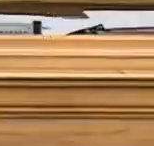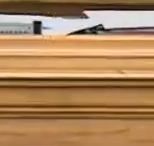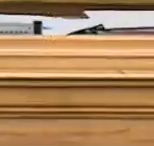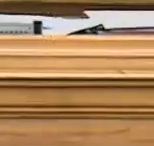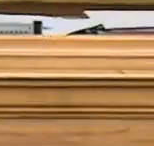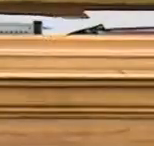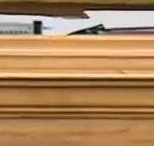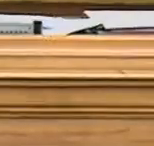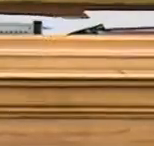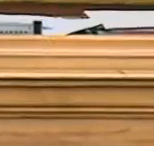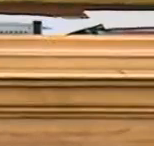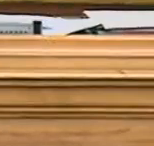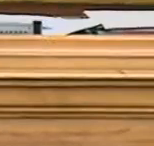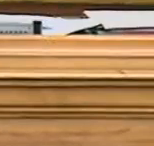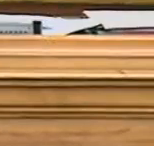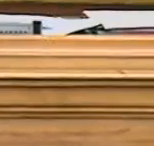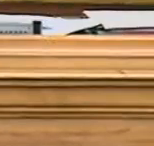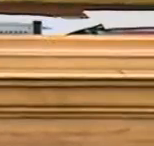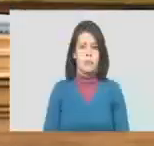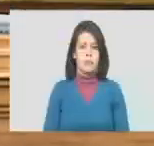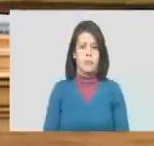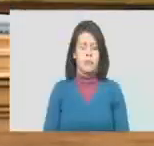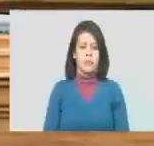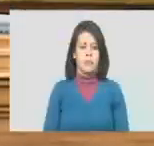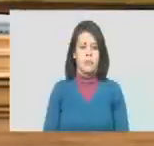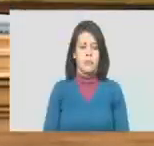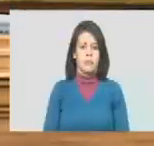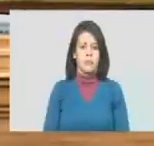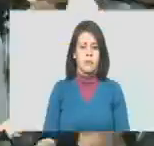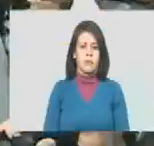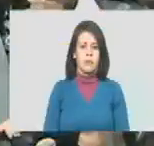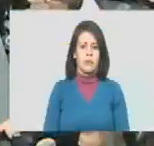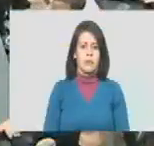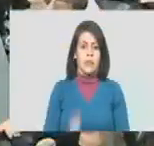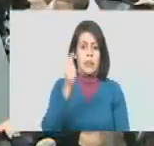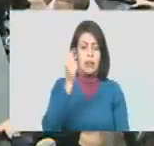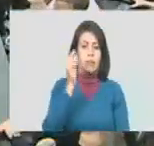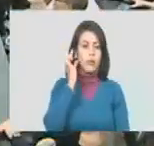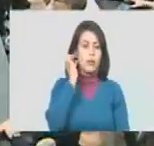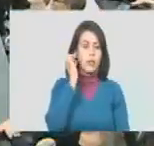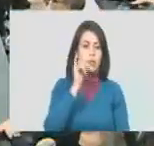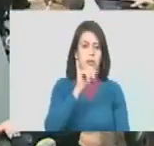Le doy el derecho de palabra a la diputada Yasneidy Guarnieri.